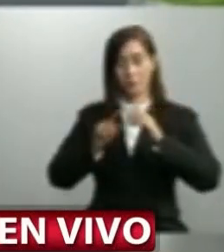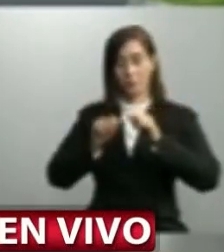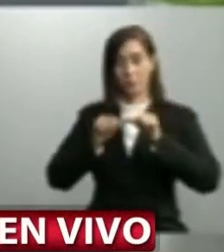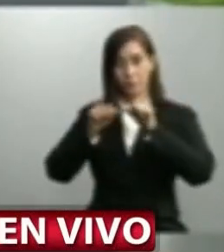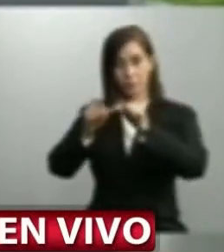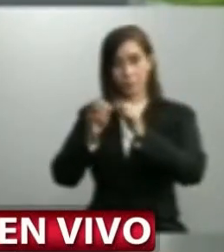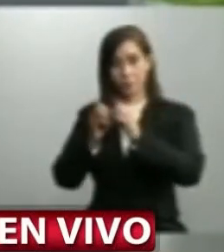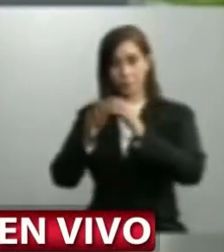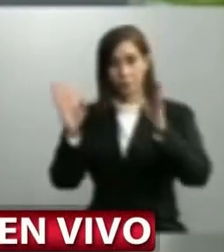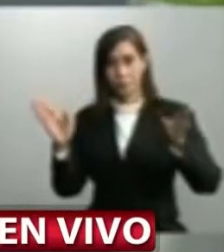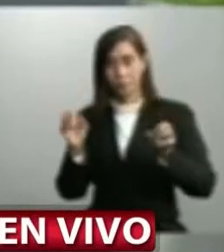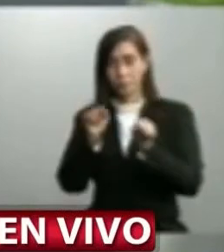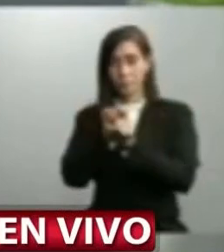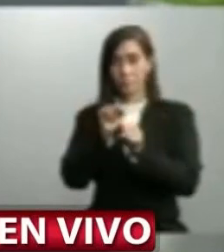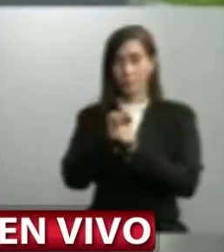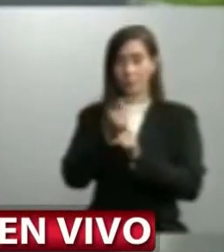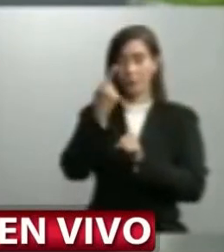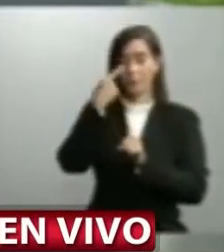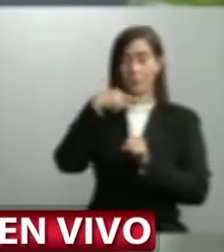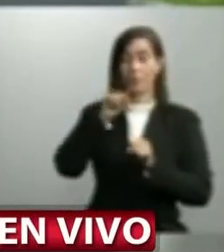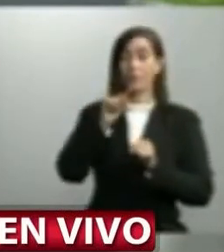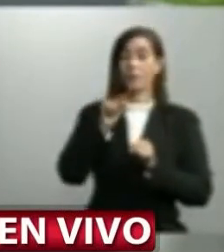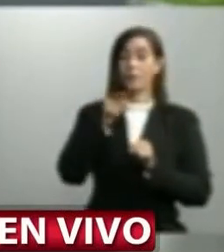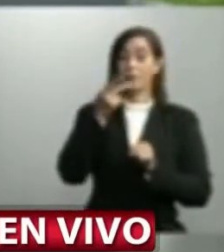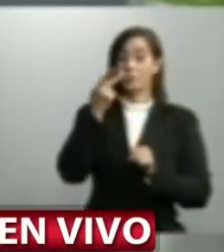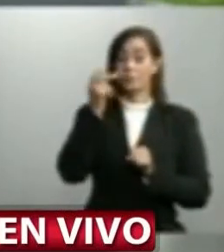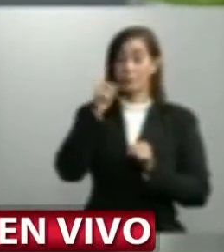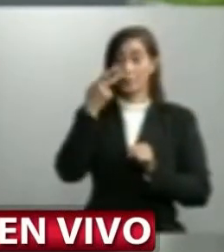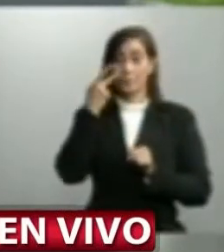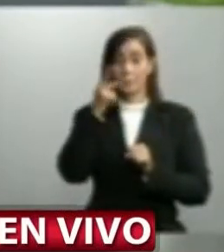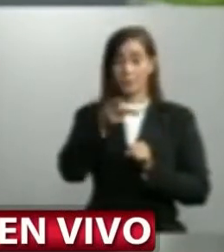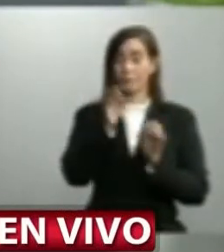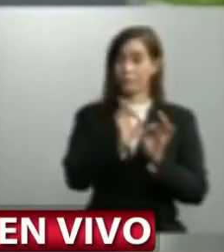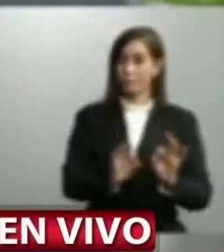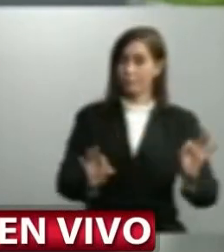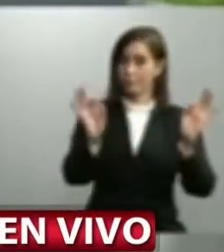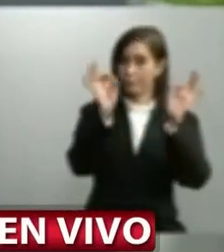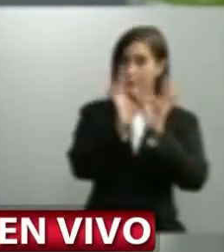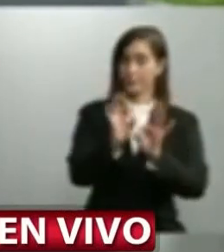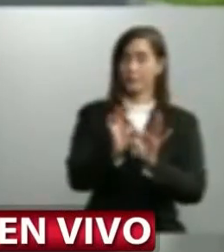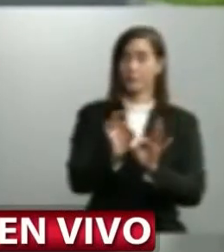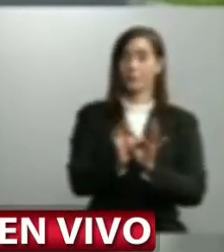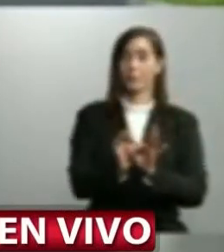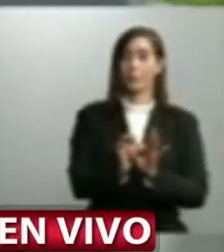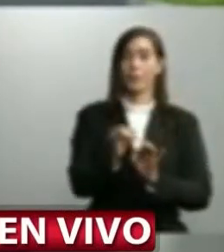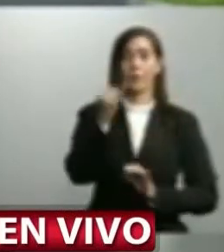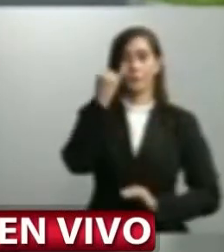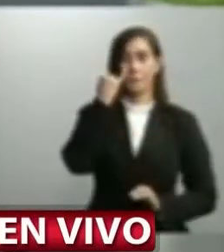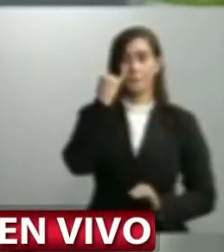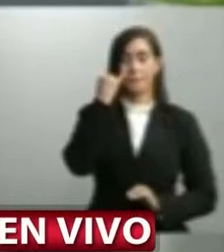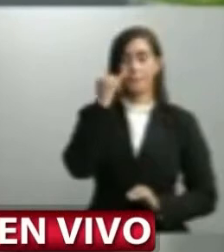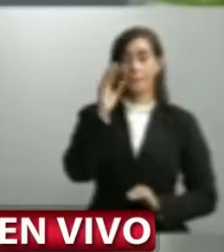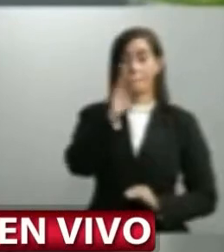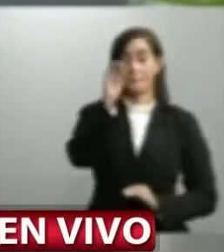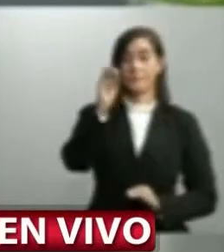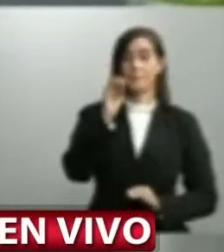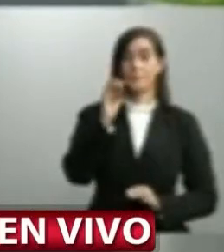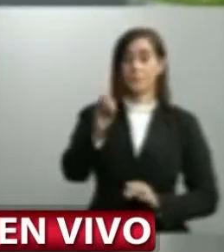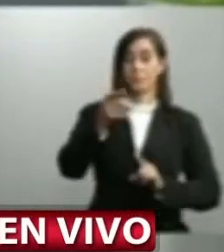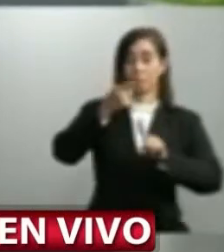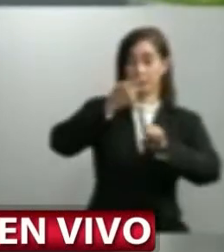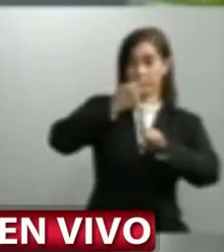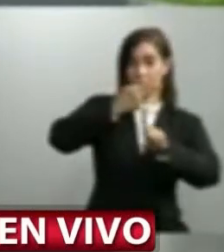pero un indicador importante de esto es que fíjense que la tasa